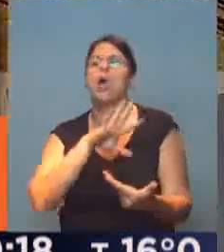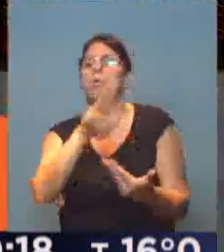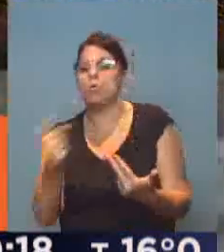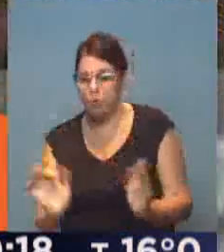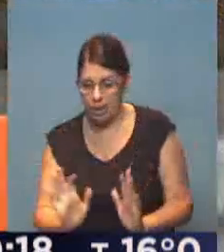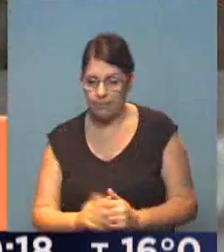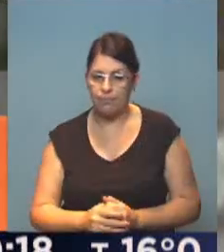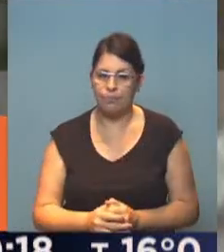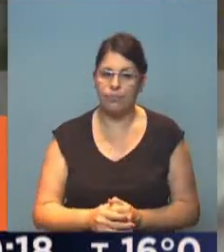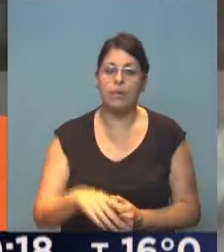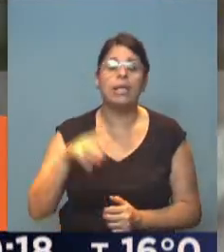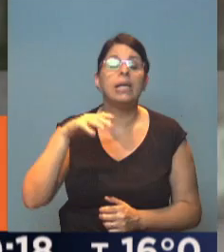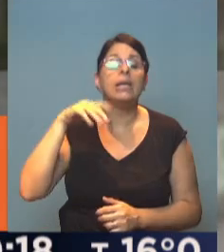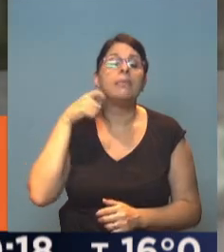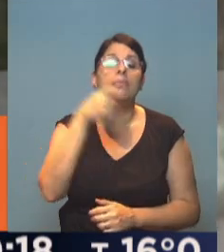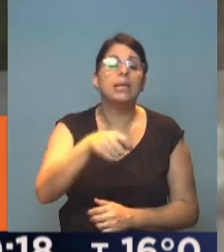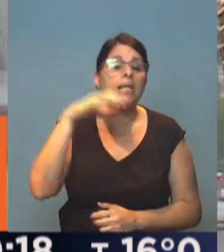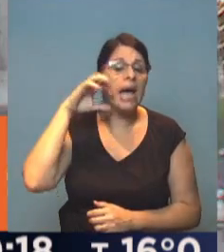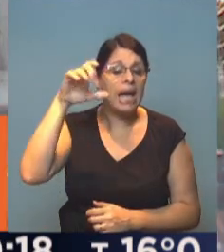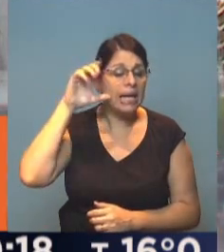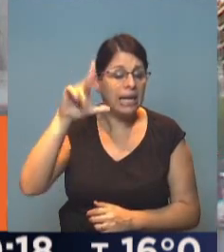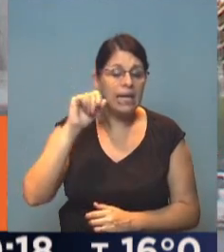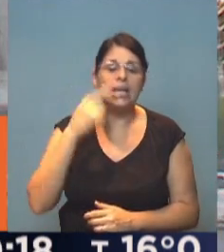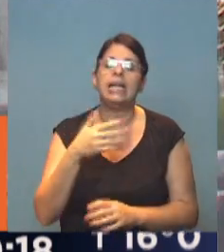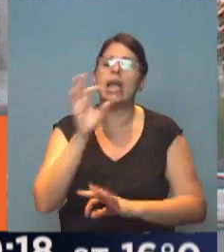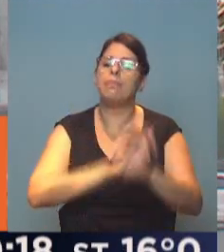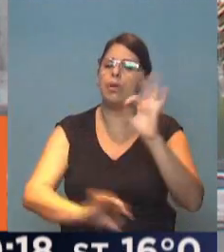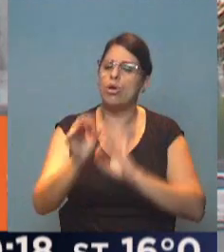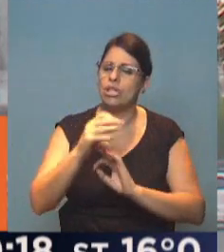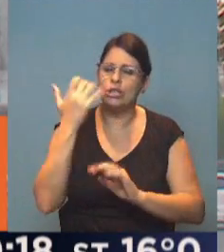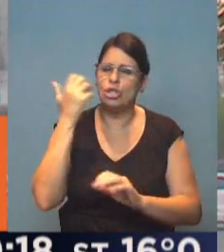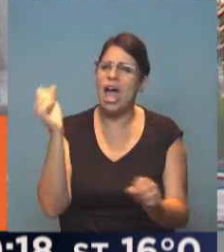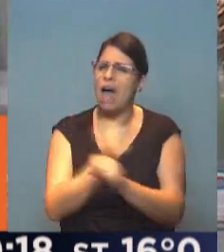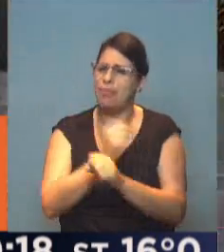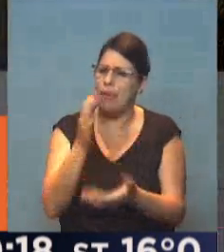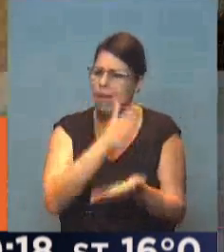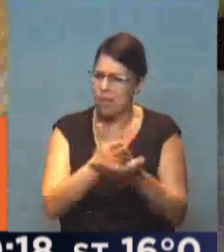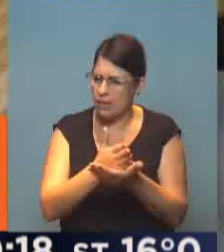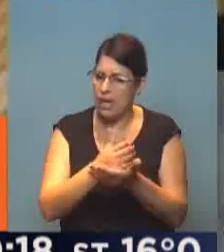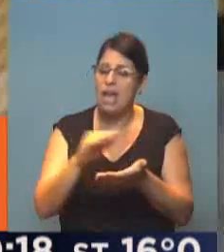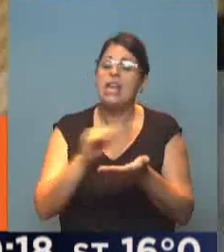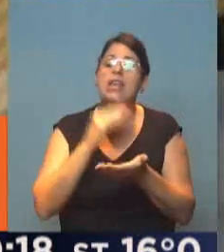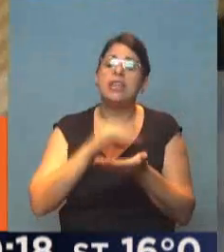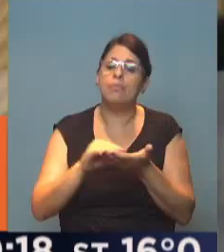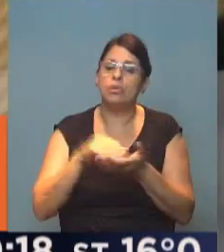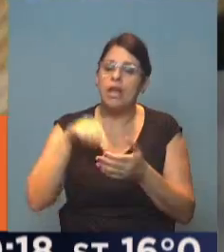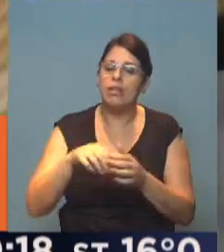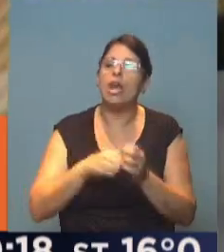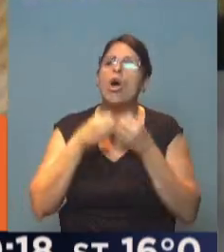armada. El crimen de Micaela reactivó un proyecto con media sanción en la Cámara de Diputados.